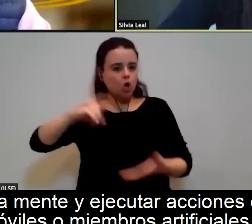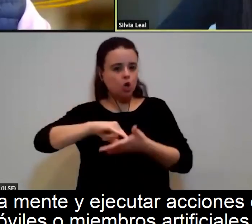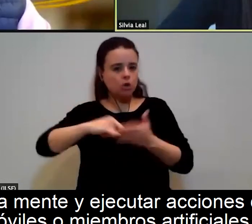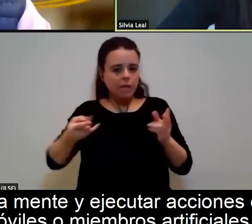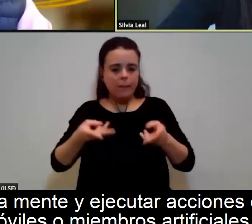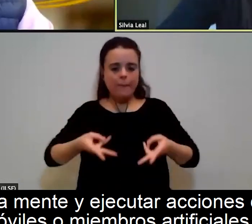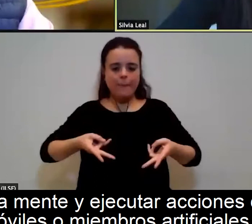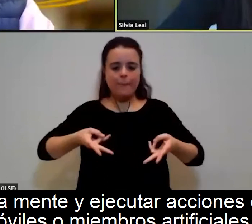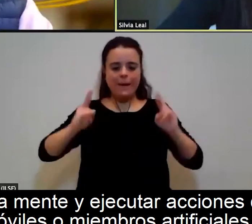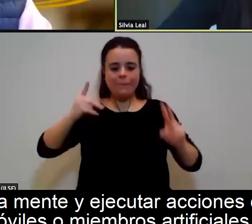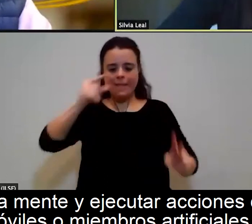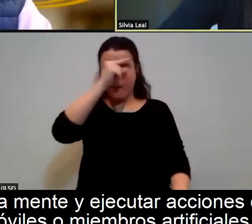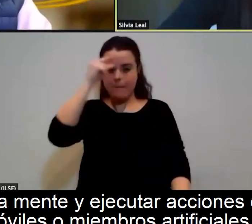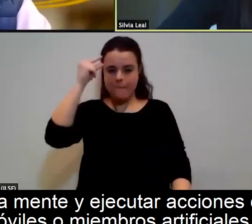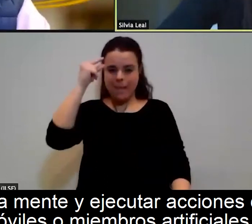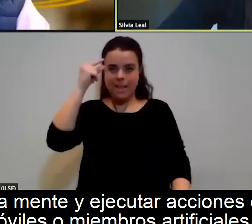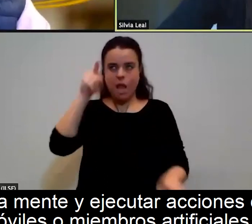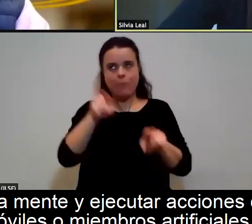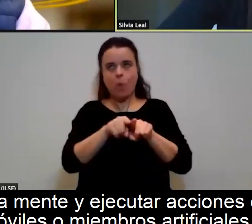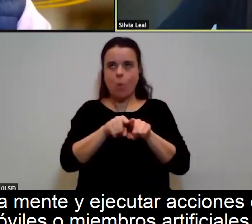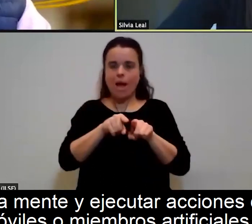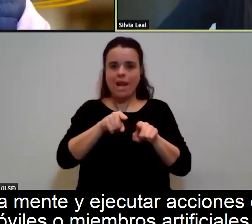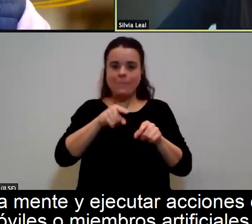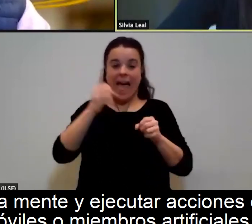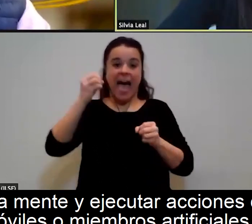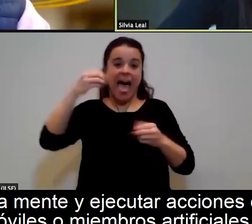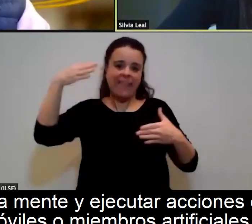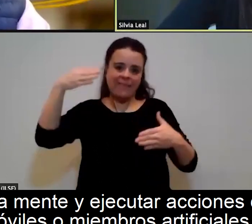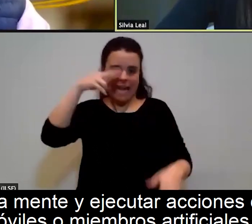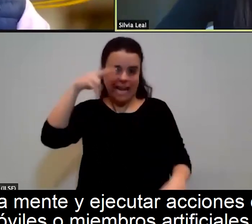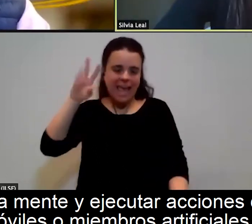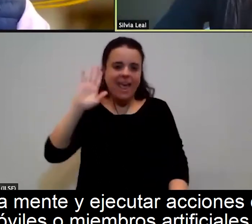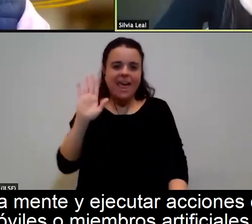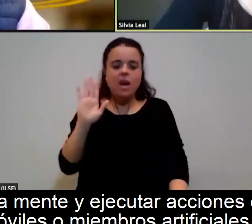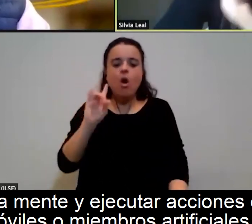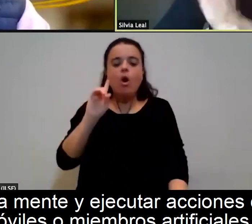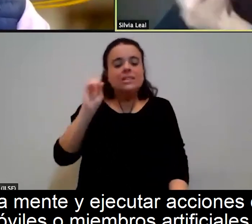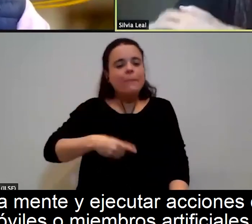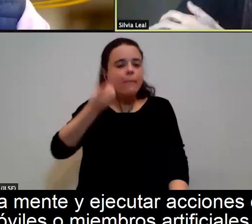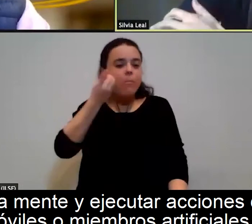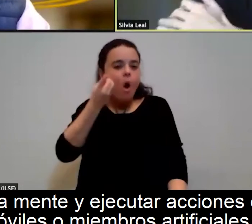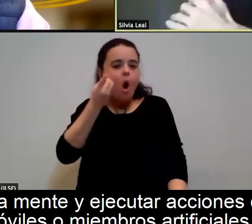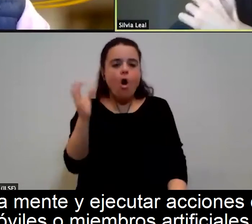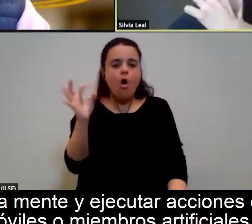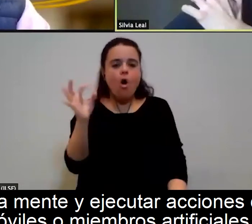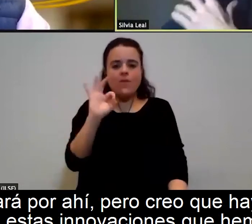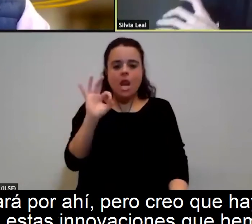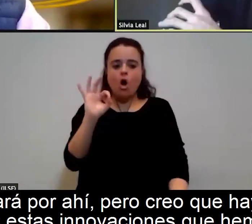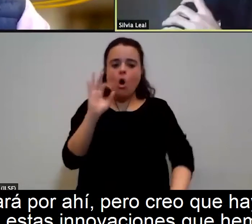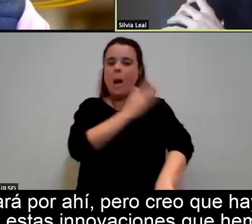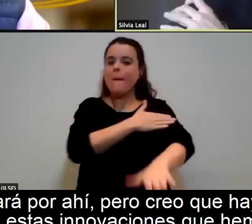manera leer la mente, ¿no? Y también ejecutar acciones en dispositivos móviles o miembros